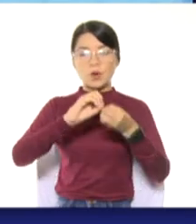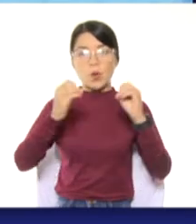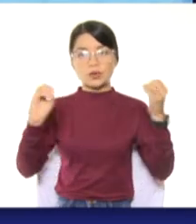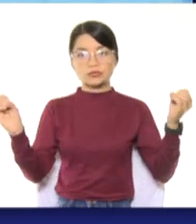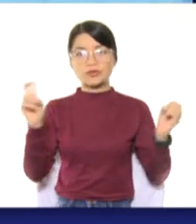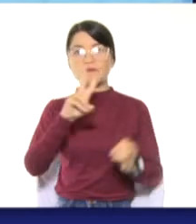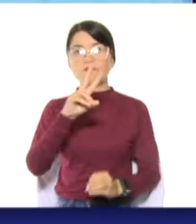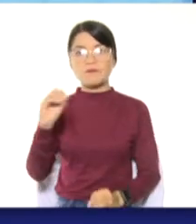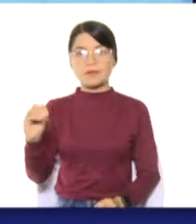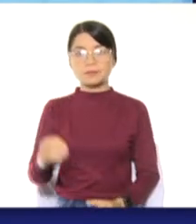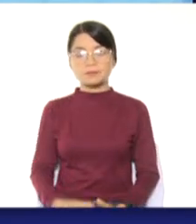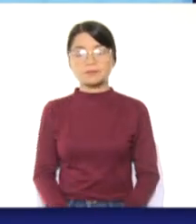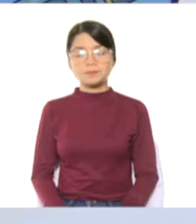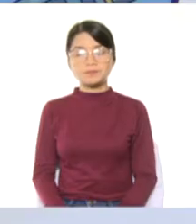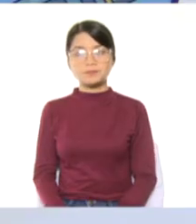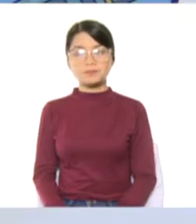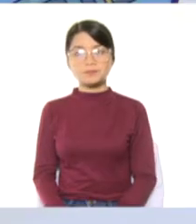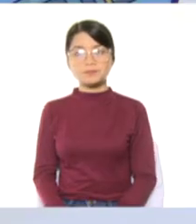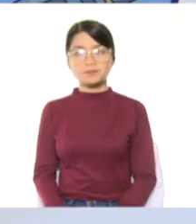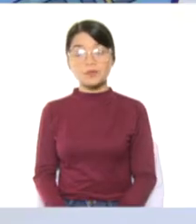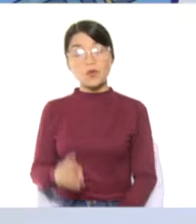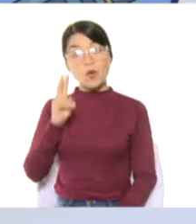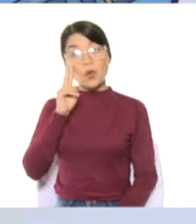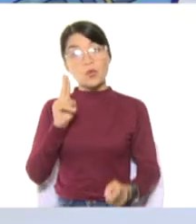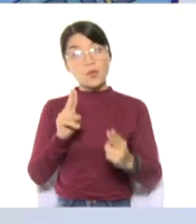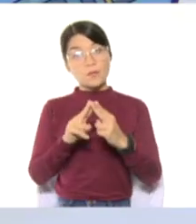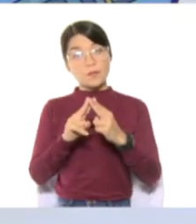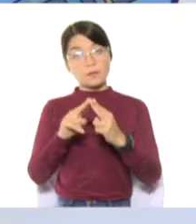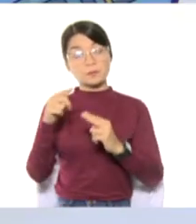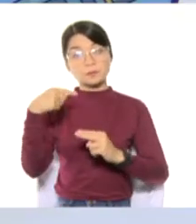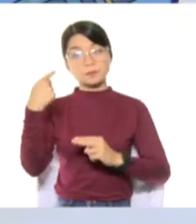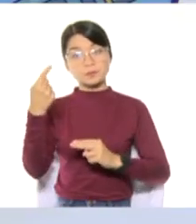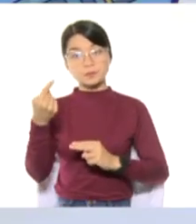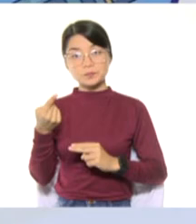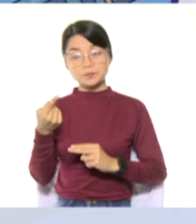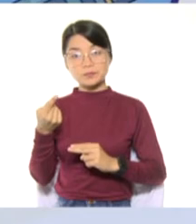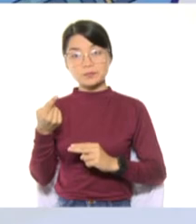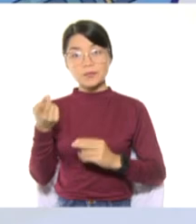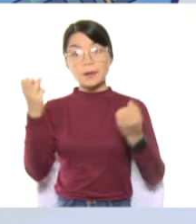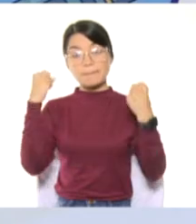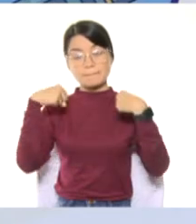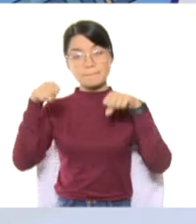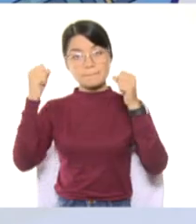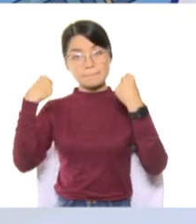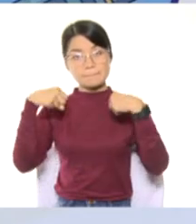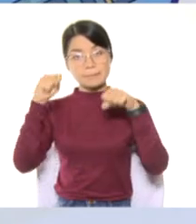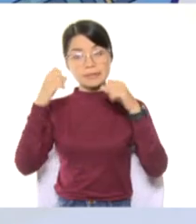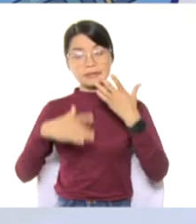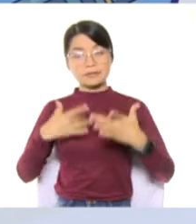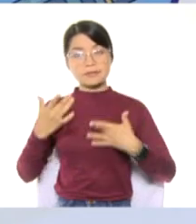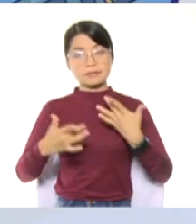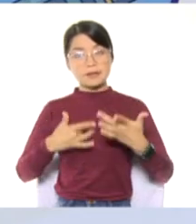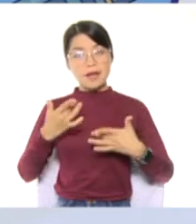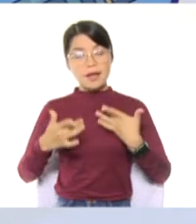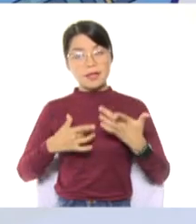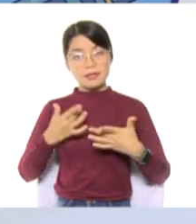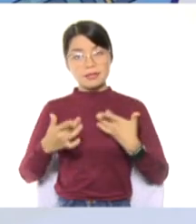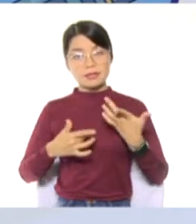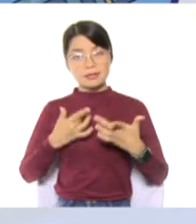you soon next week. Nos vemos, recuerden, practiquen y socialicen sus actividades que vamos a estar, todo es una